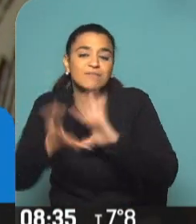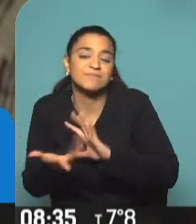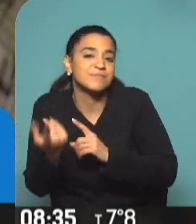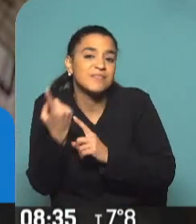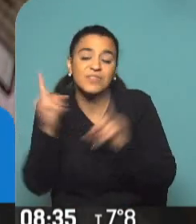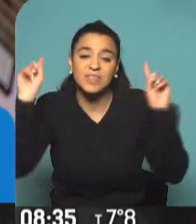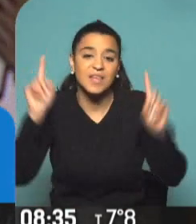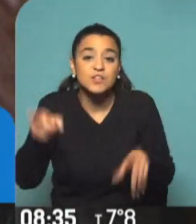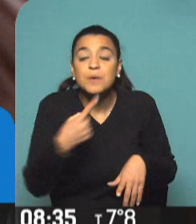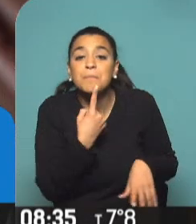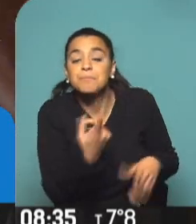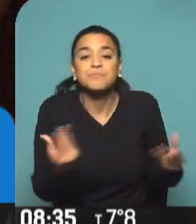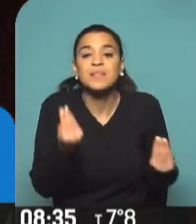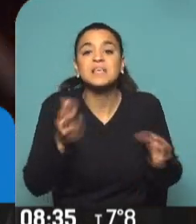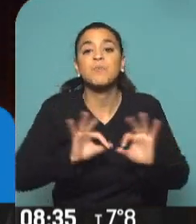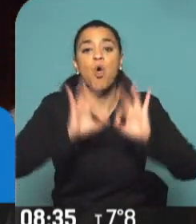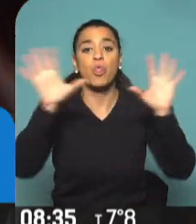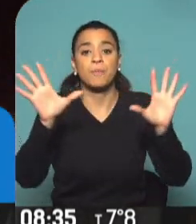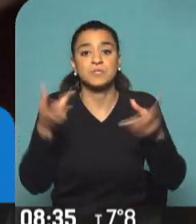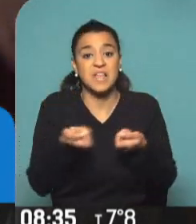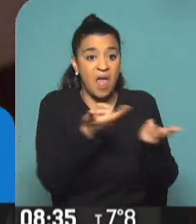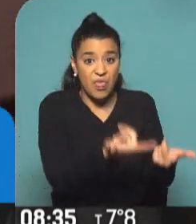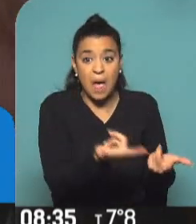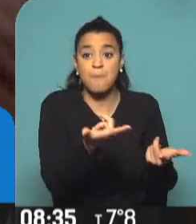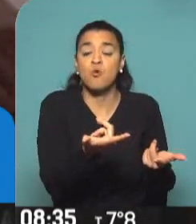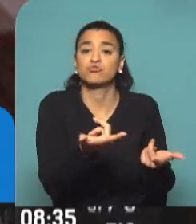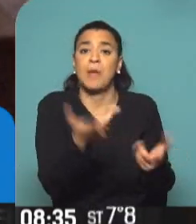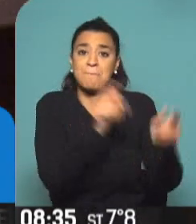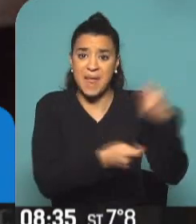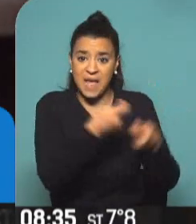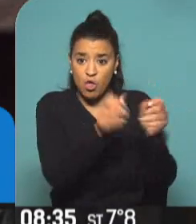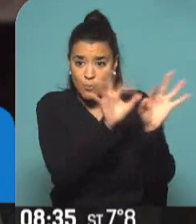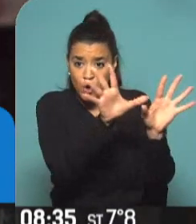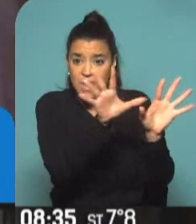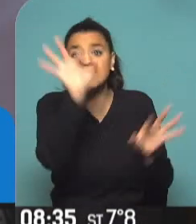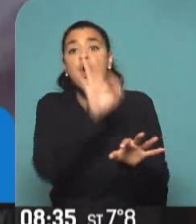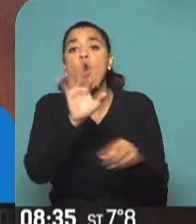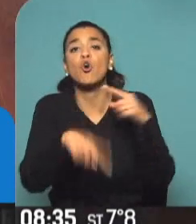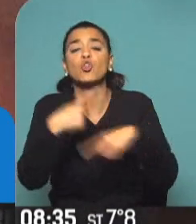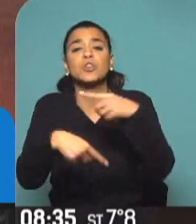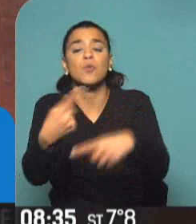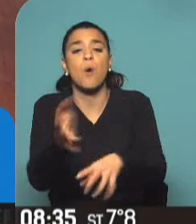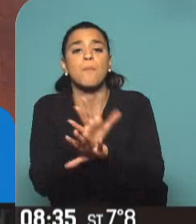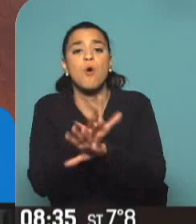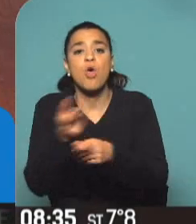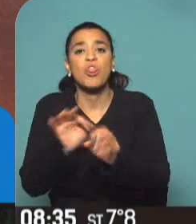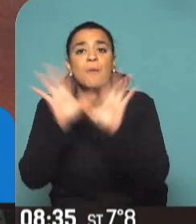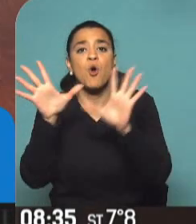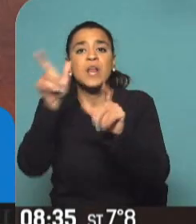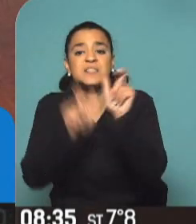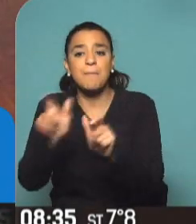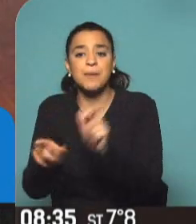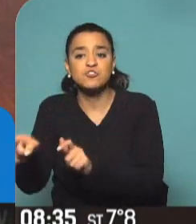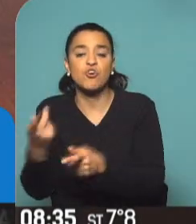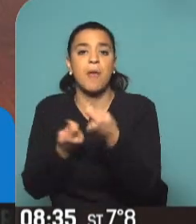hacerse es ¿qué hacemos con la democracia? ¿Se la entregamos al mercado o seguimos manteniendo en poder de la ciudadanía